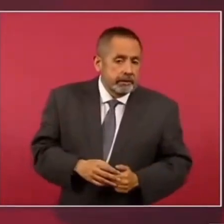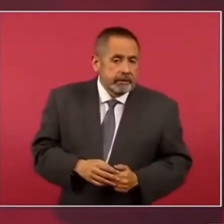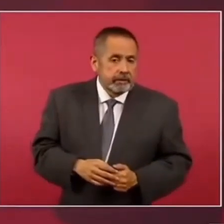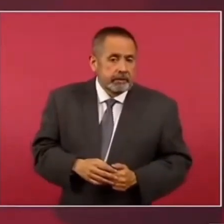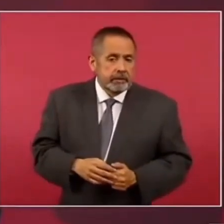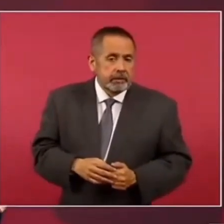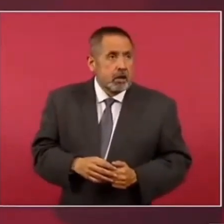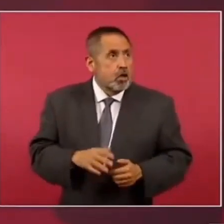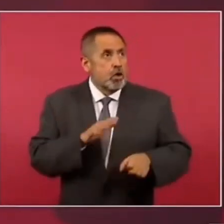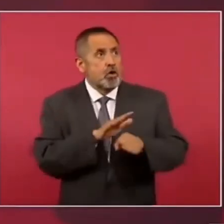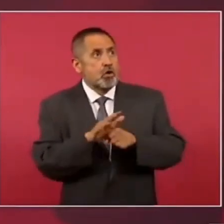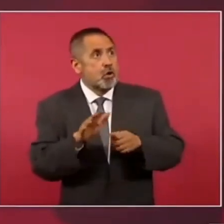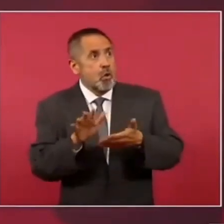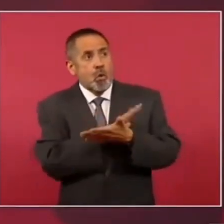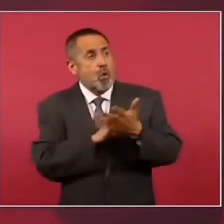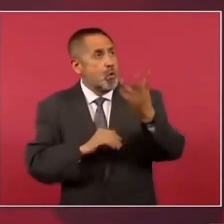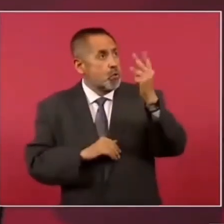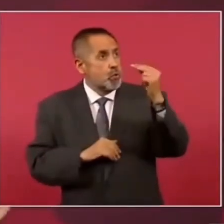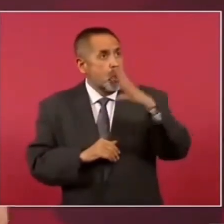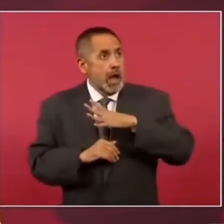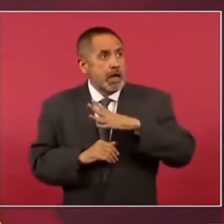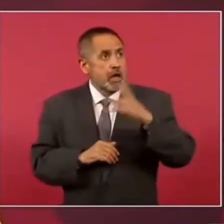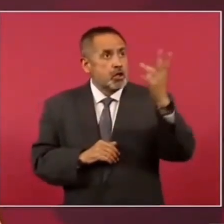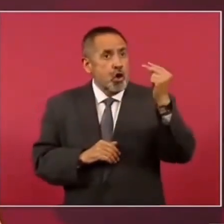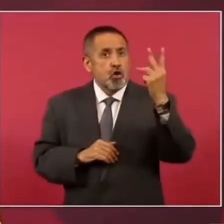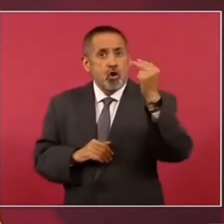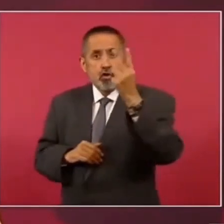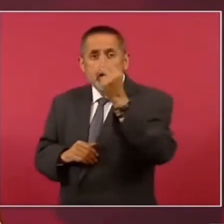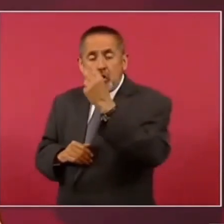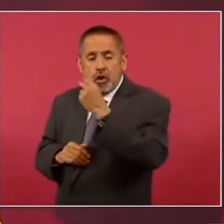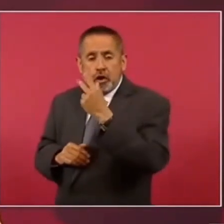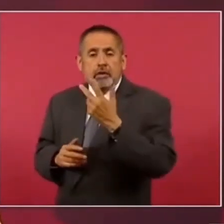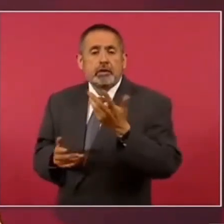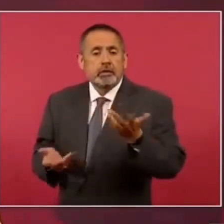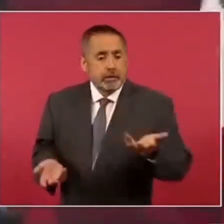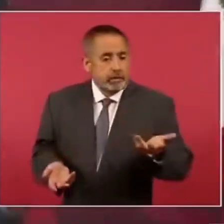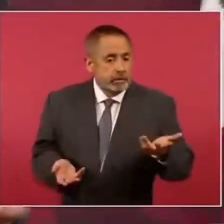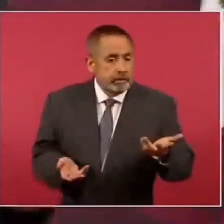Sin abasto de combustible.